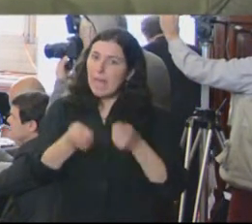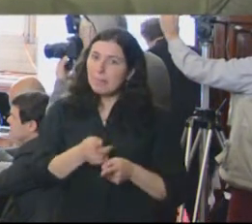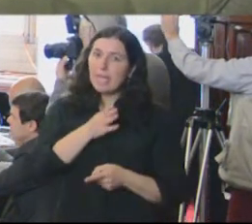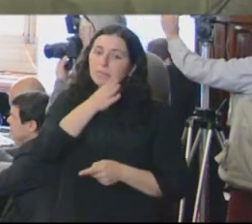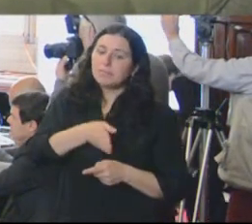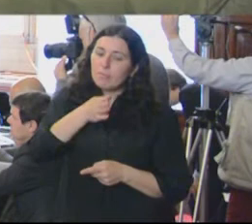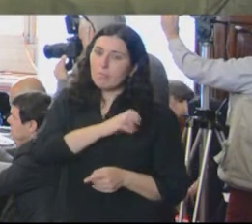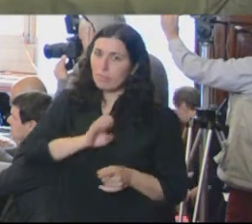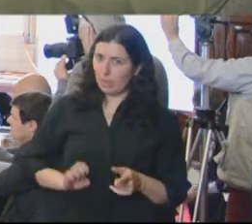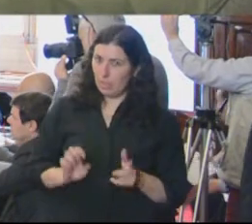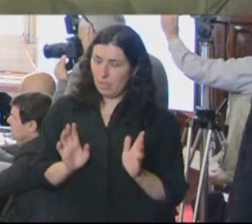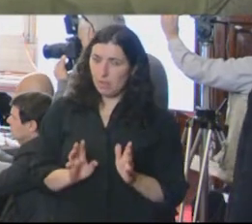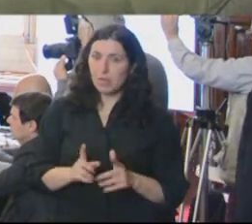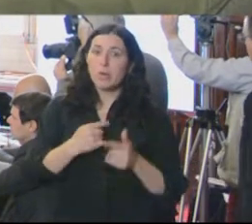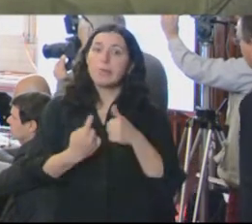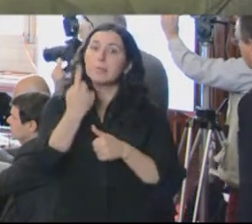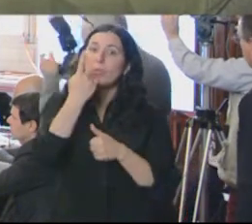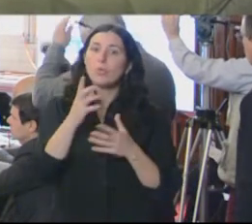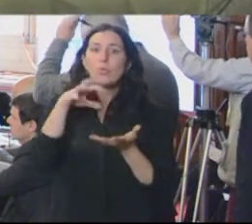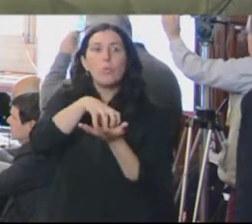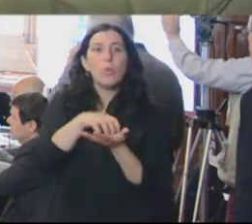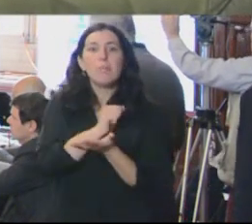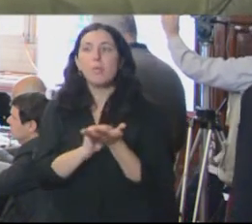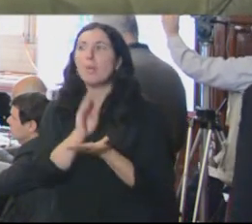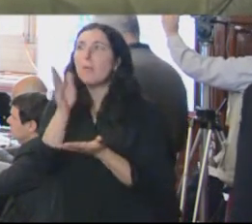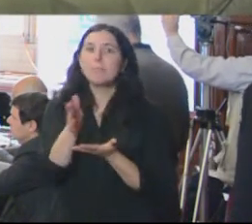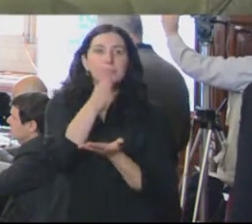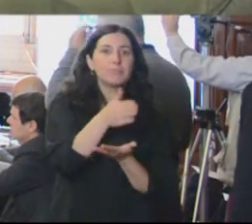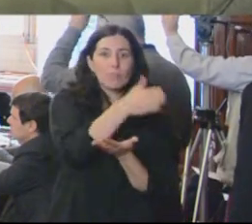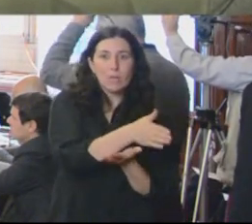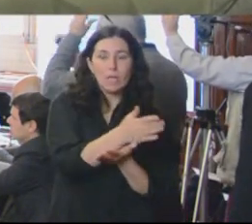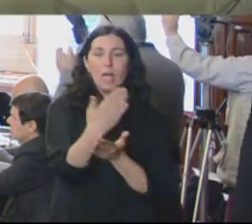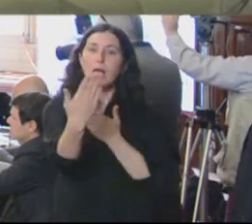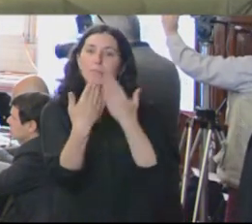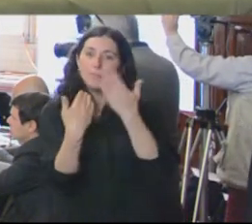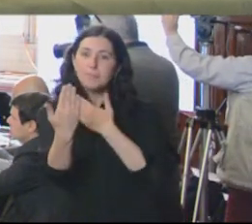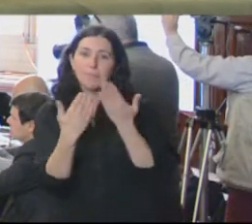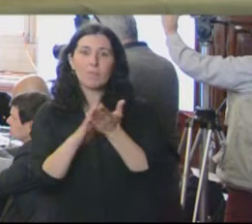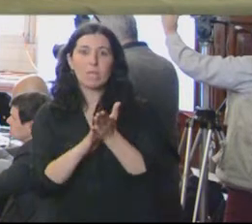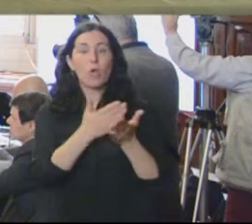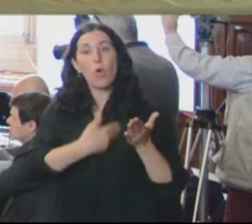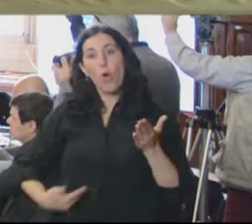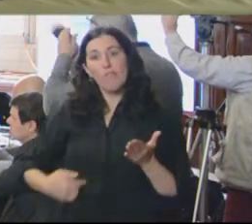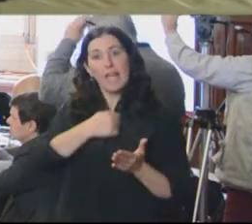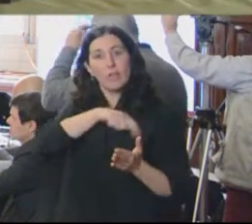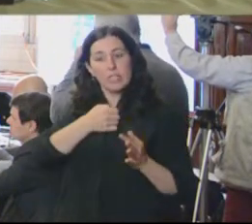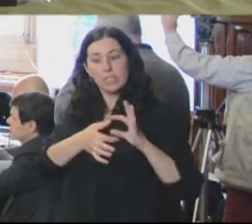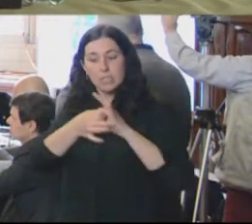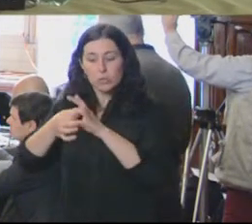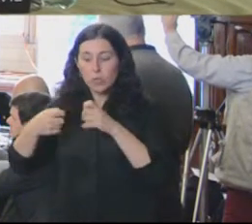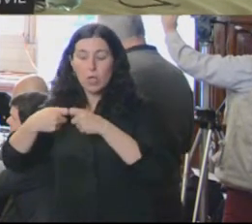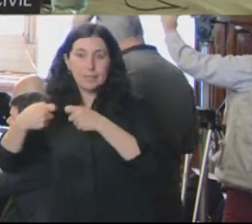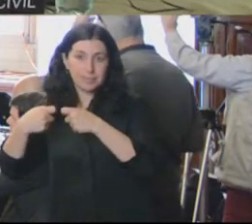espacio. Y es uno, los espacios de participación y de interlocución del Gobierno Nacional con las diferentes organizaciones y